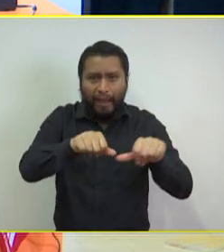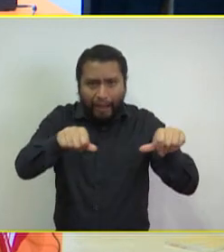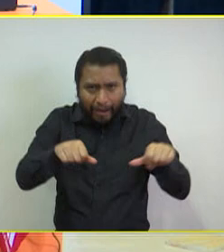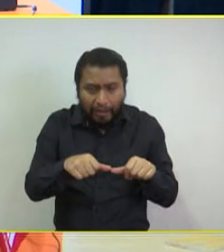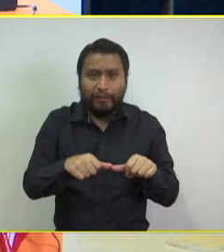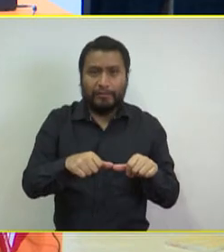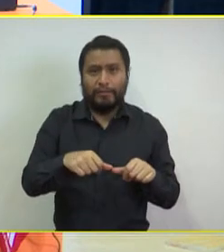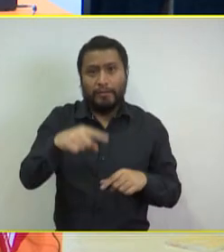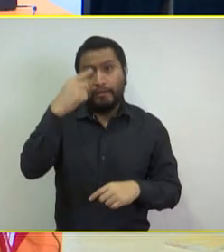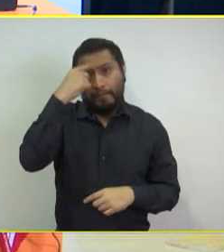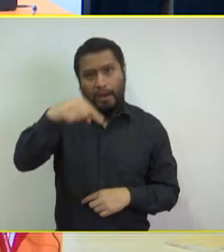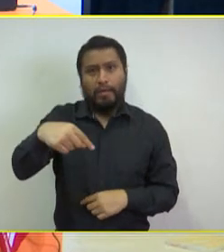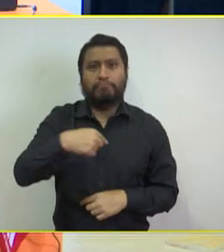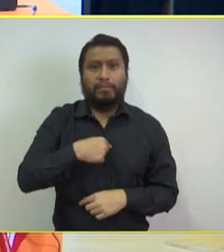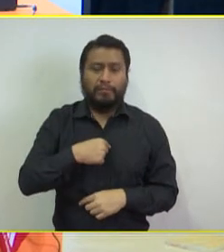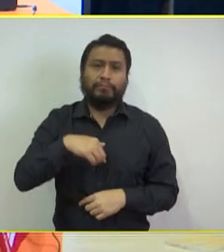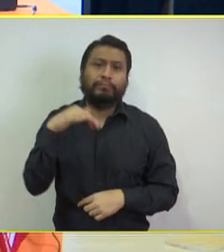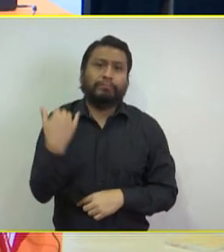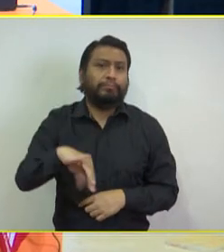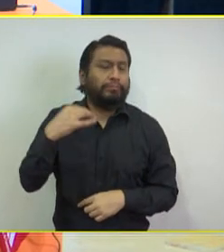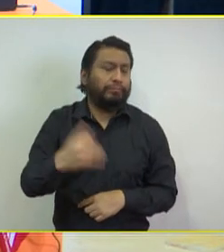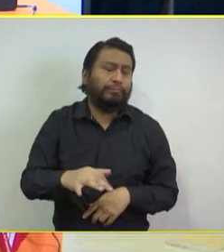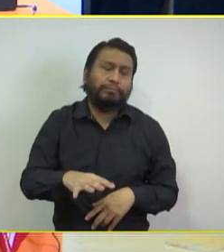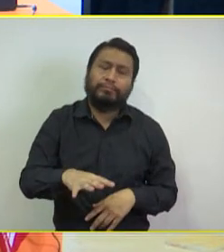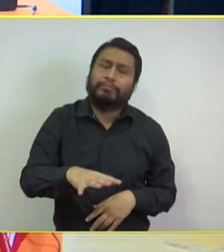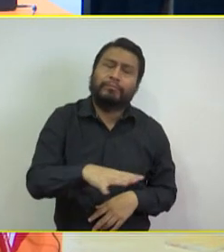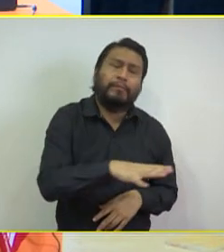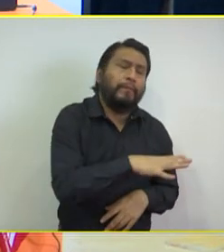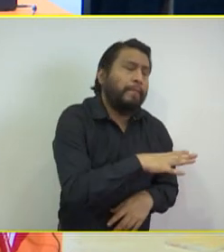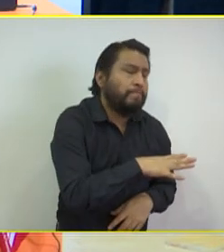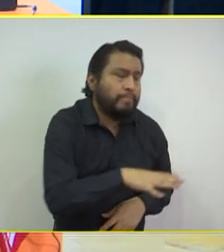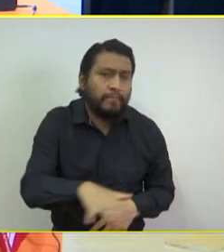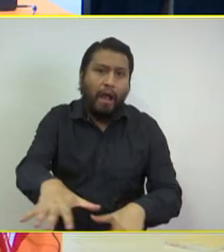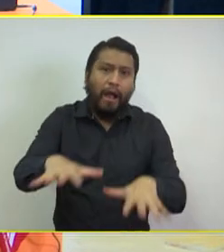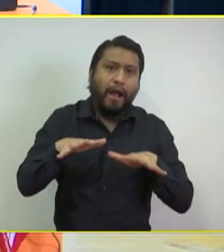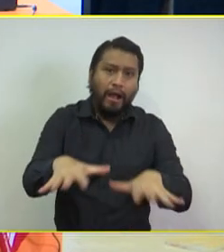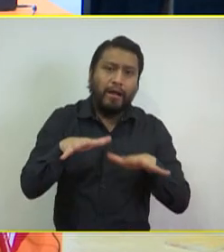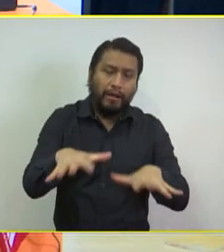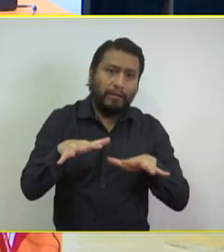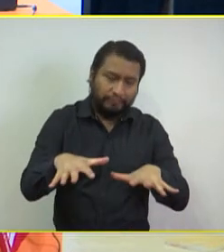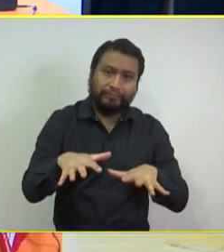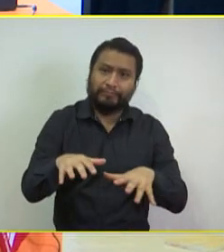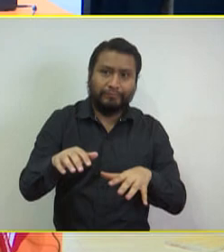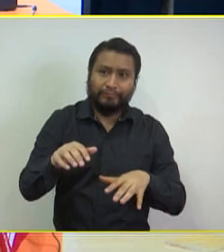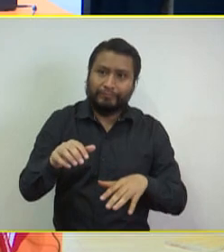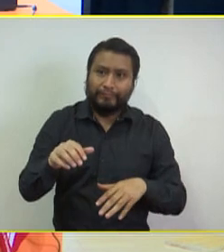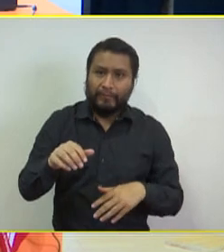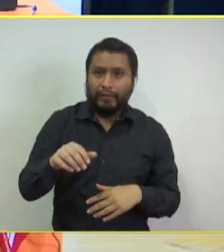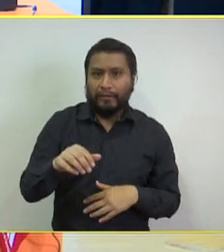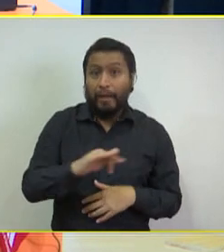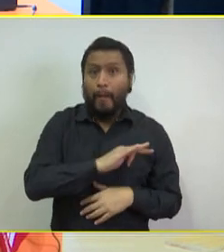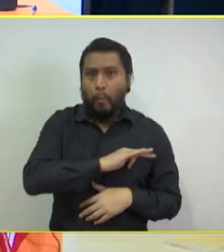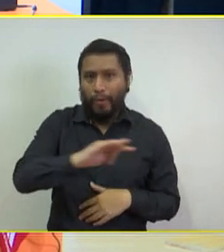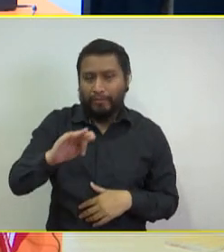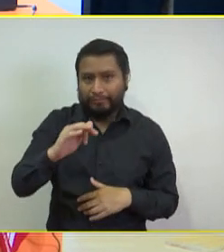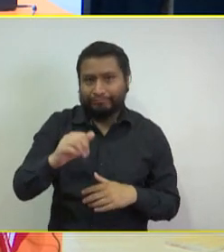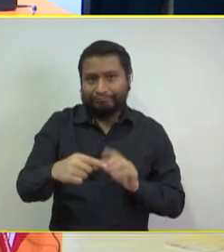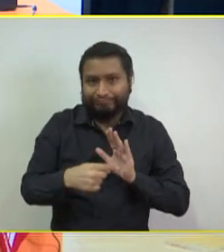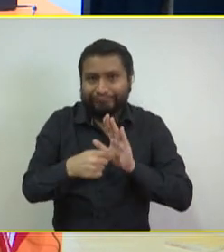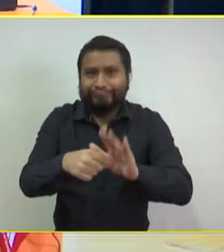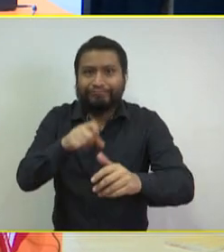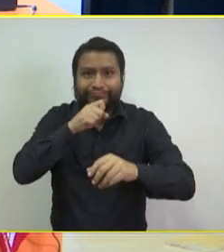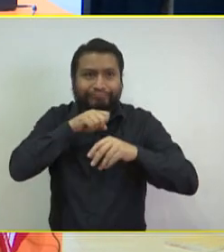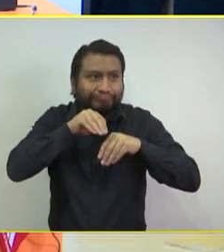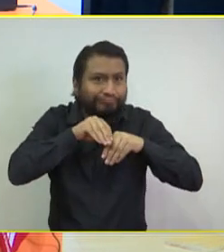que pues para mí es pues maravillosa, ¿no? Algo que no se ve y poderlo dar a conocer. Entonces, desde